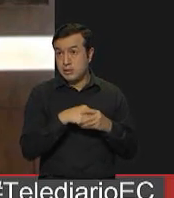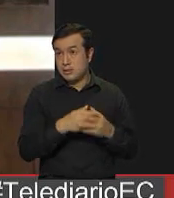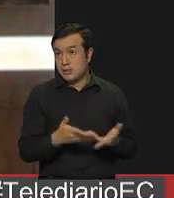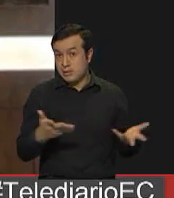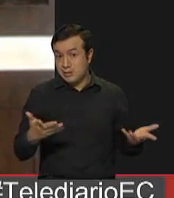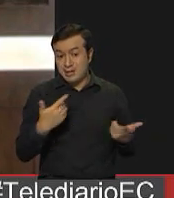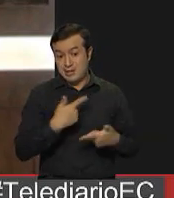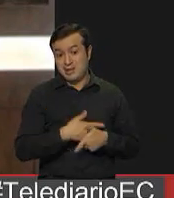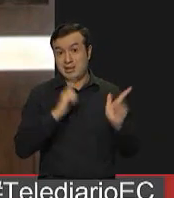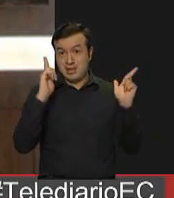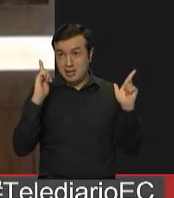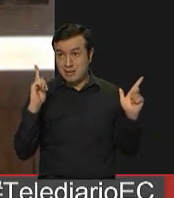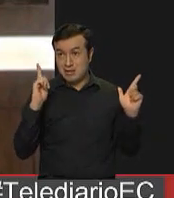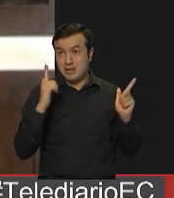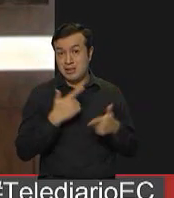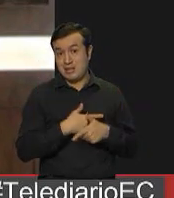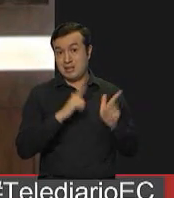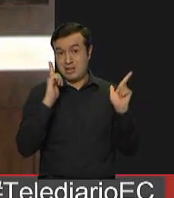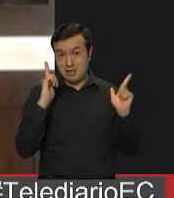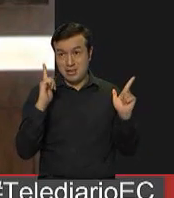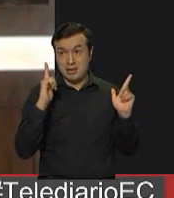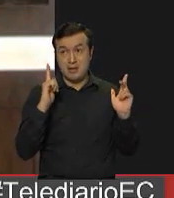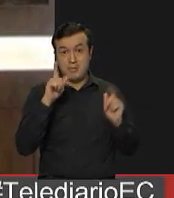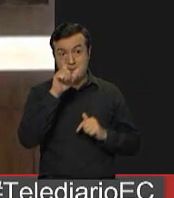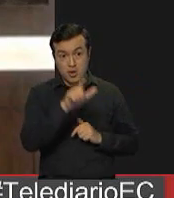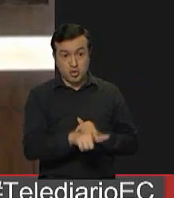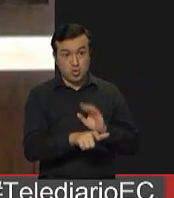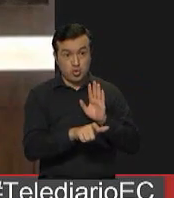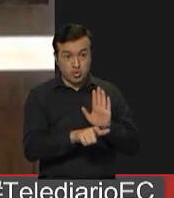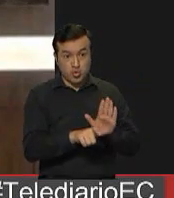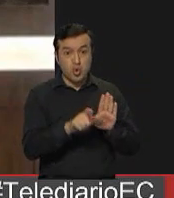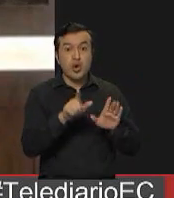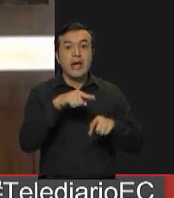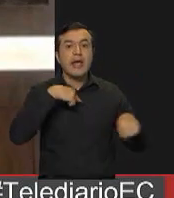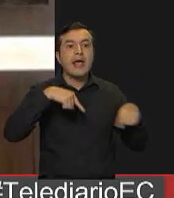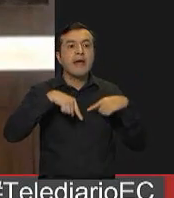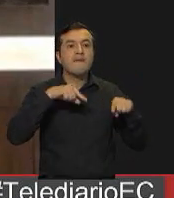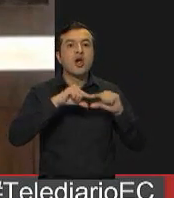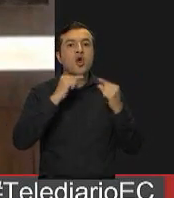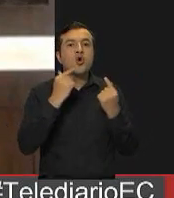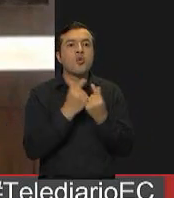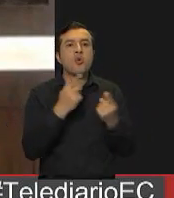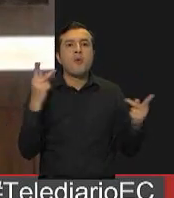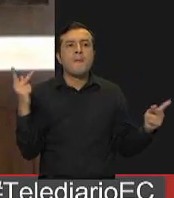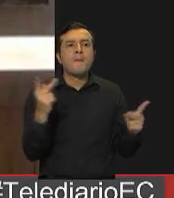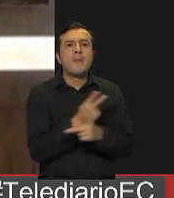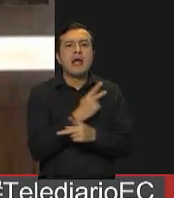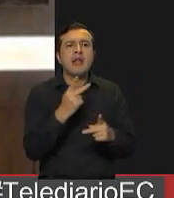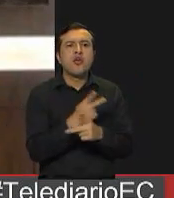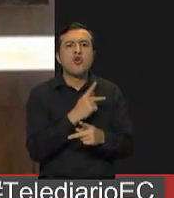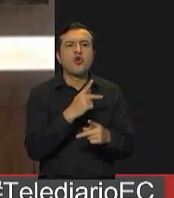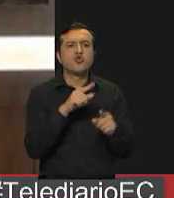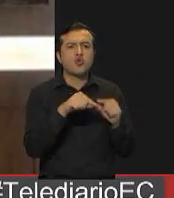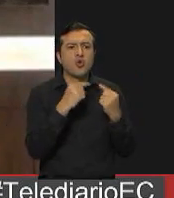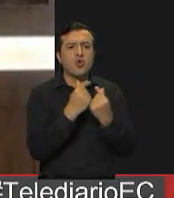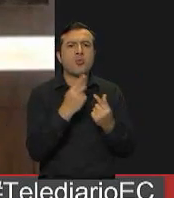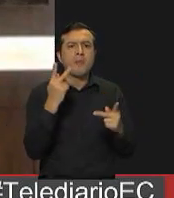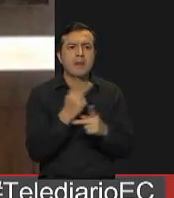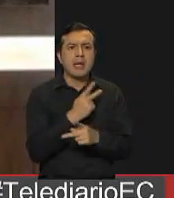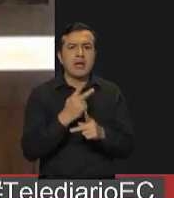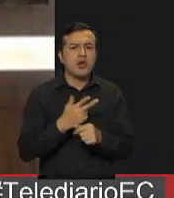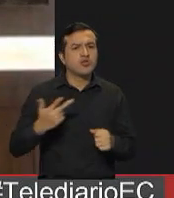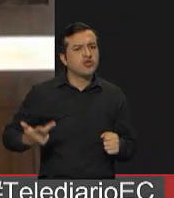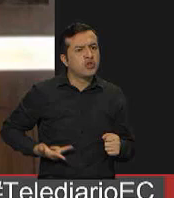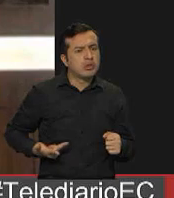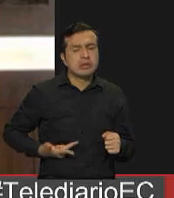darle la prelibertad, sobre todo a una persona que es de una banda tan poderosa, tan peligrosa.